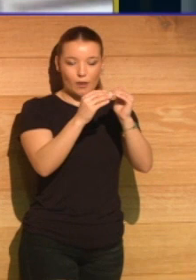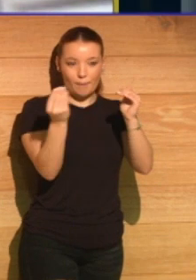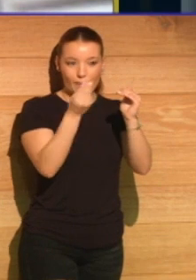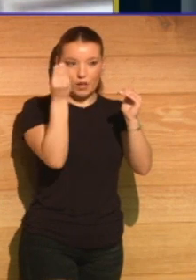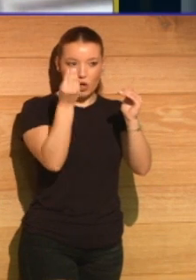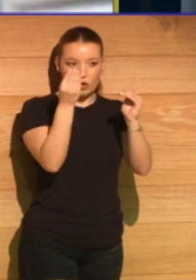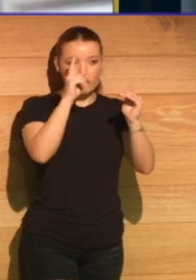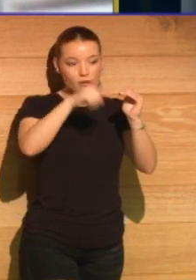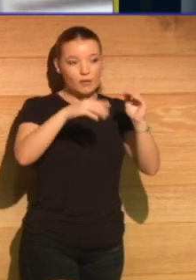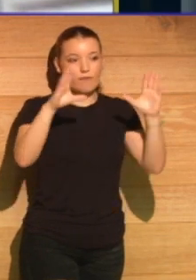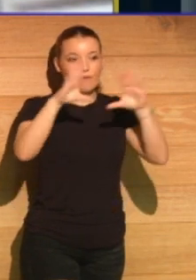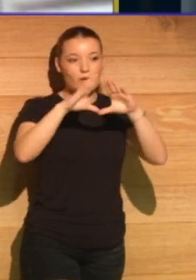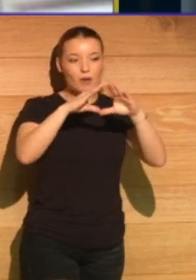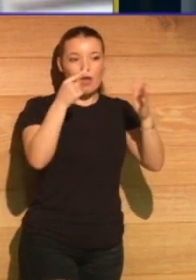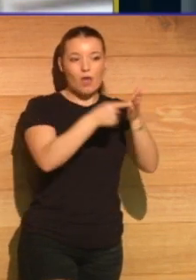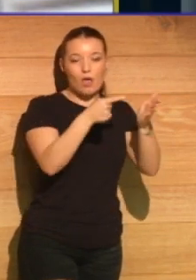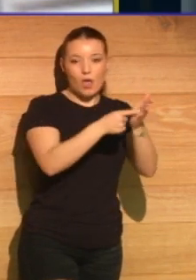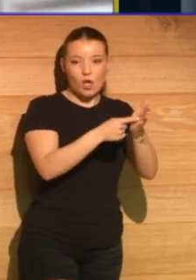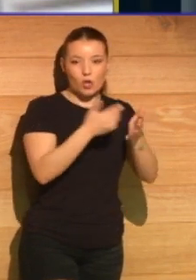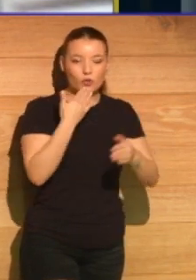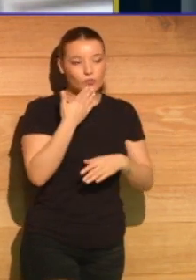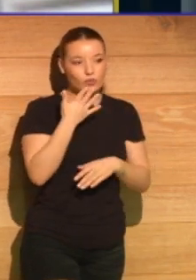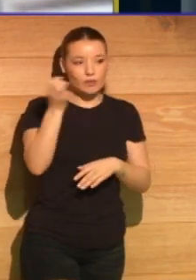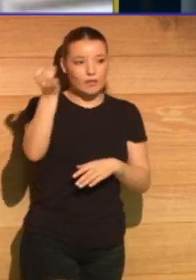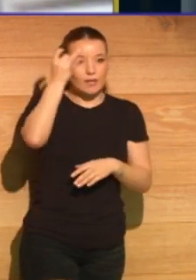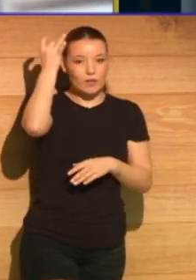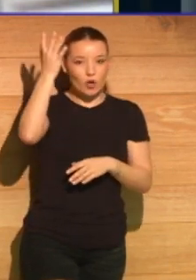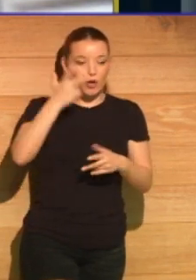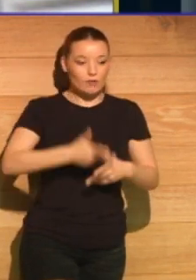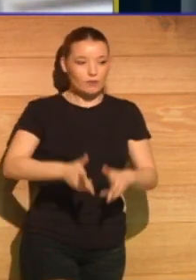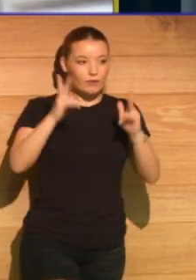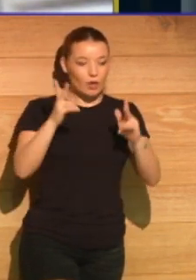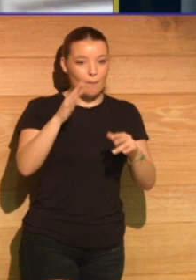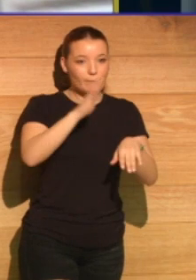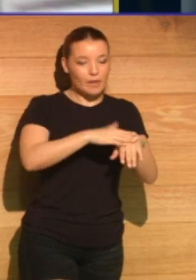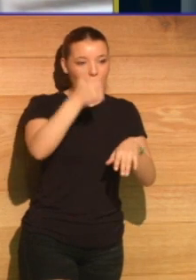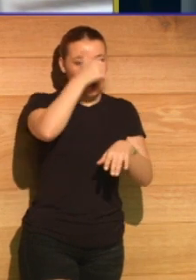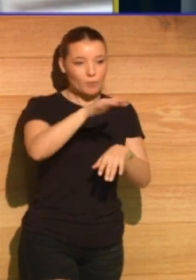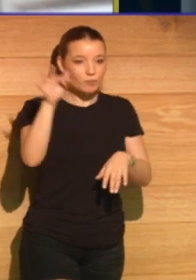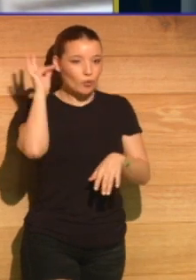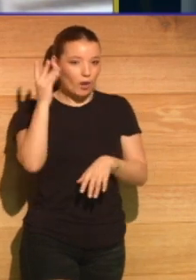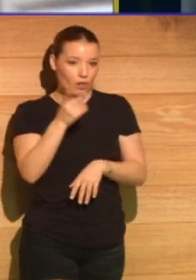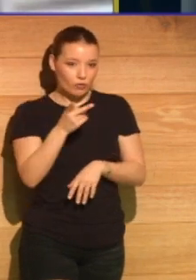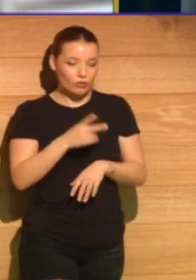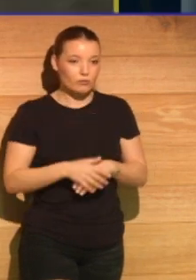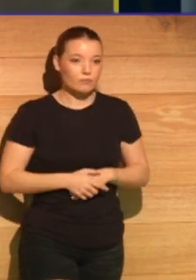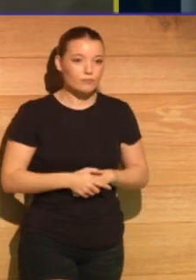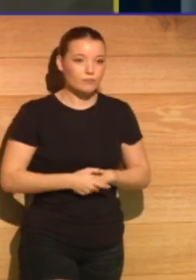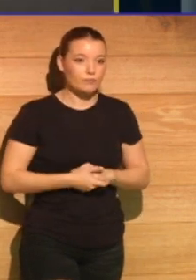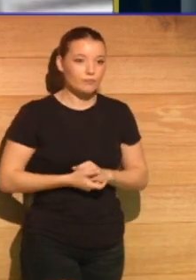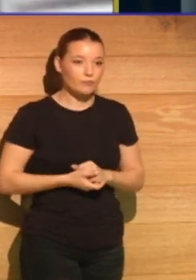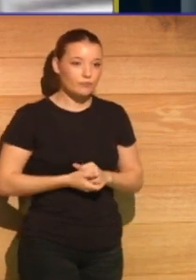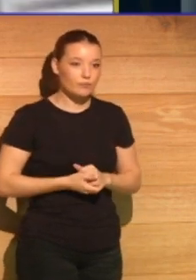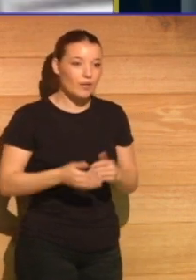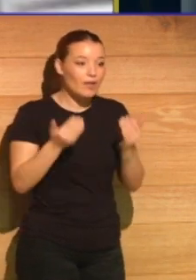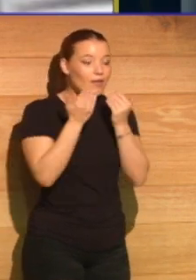lo que es, como una ideología liberadora para hombres y para mujeres, porque no es otra cosa que